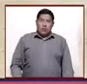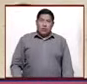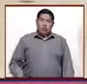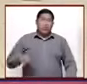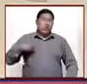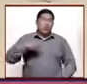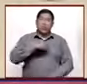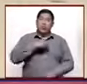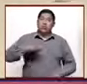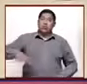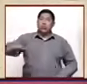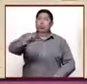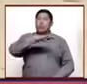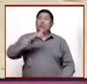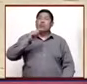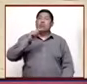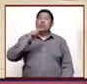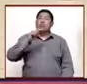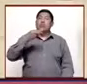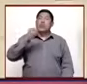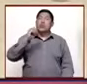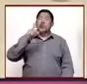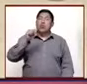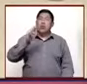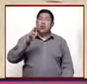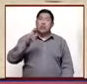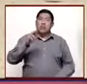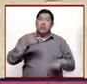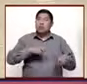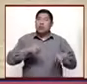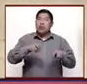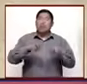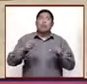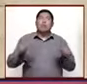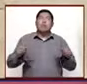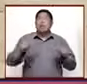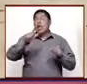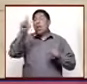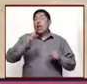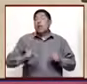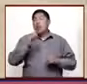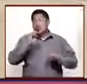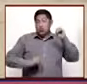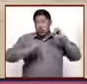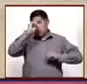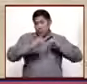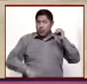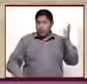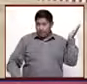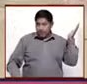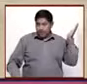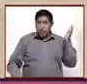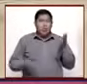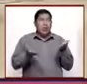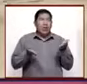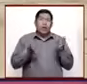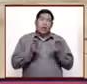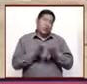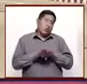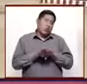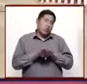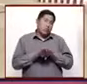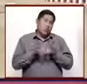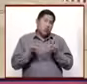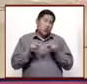Estamos por el Tolar, entre la carretera La Paz y Oruro. Ustedes pueden ver esta estación de servicio que está cerrado, no hay ningún tipo